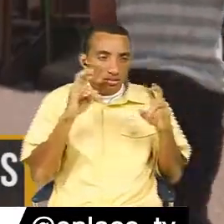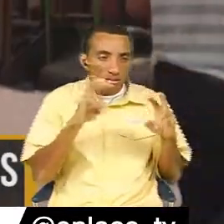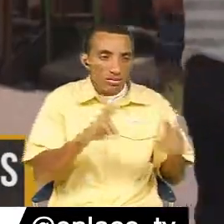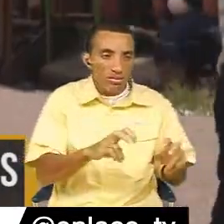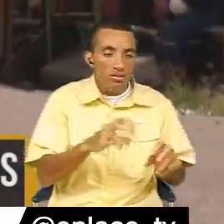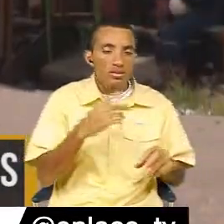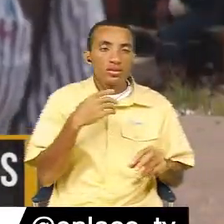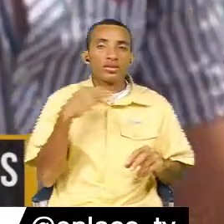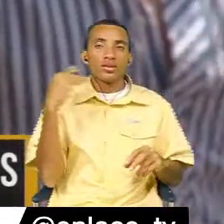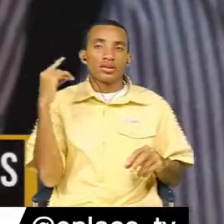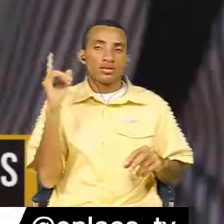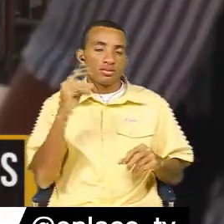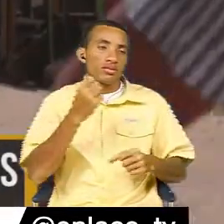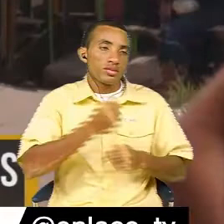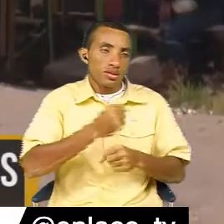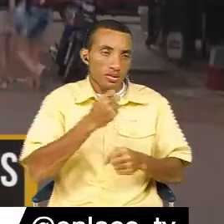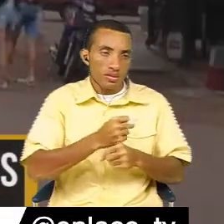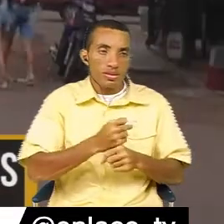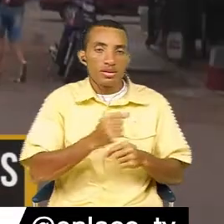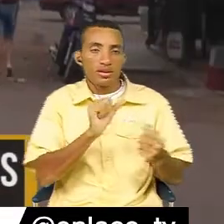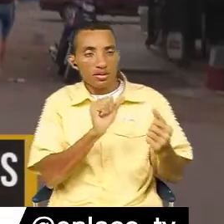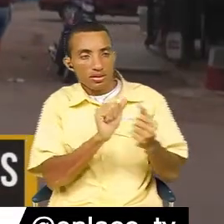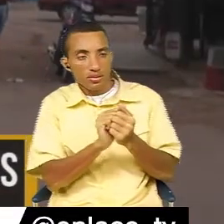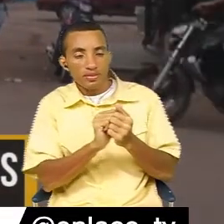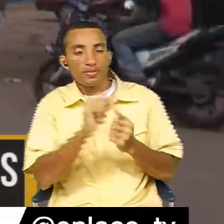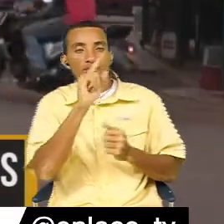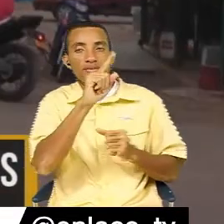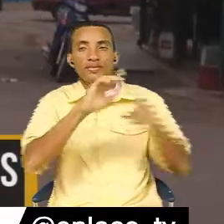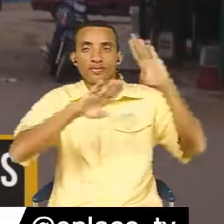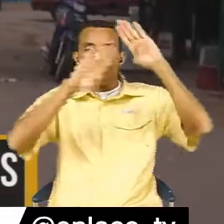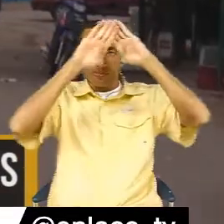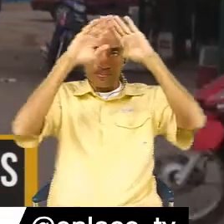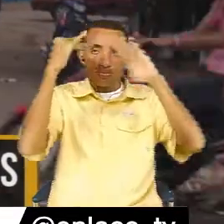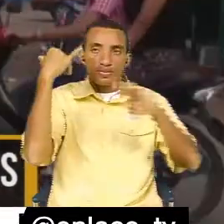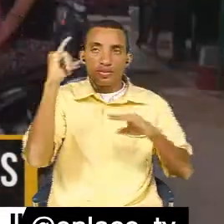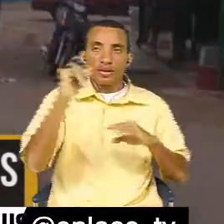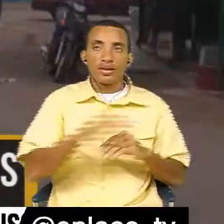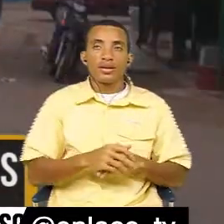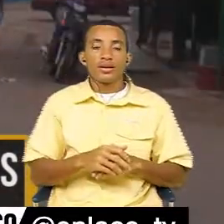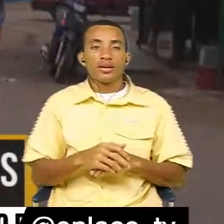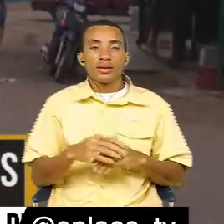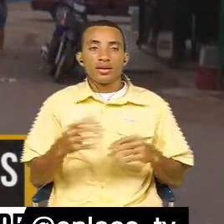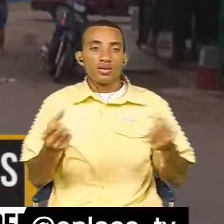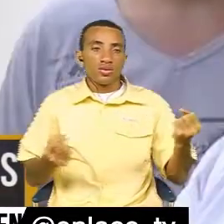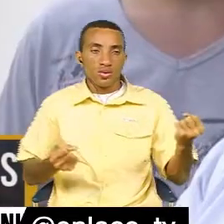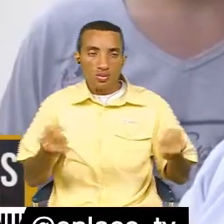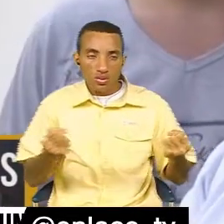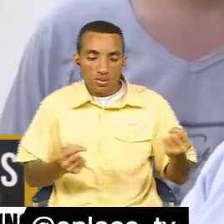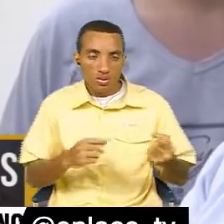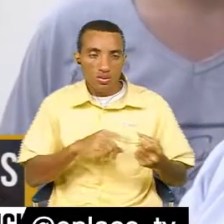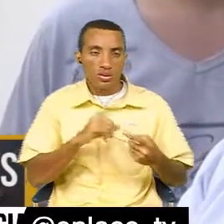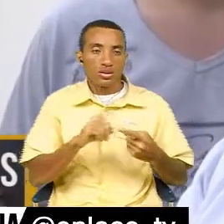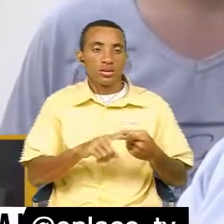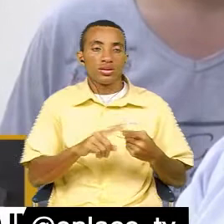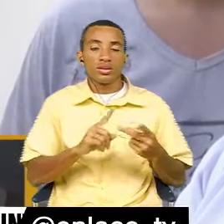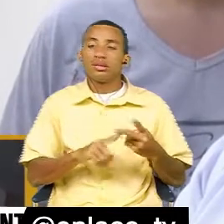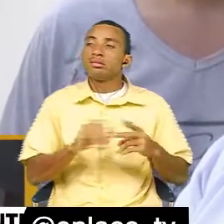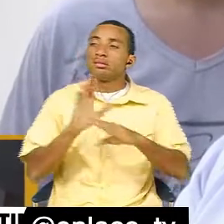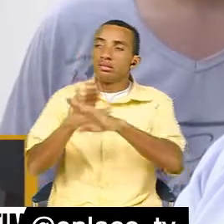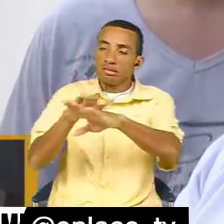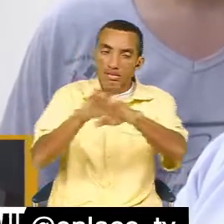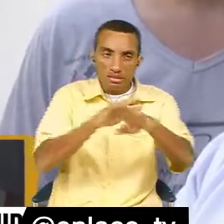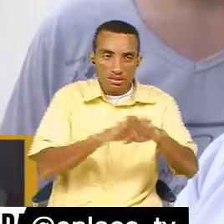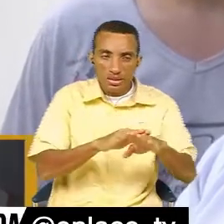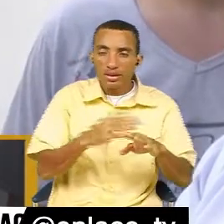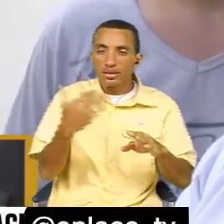hemos trabajado muchas veces con compañeros allá en el centro que ya el tema de conductores, las postulaciones para conductores ya están